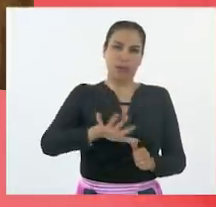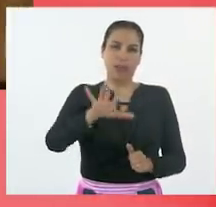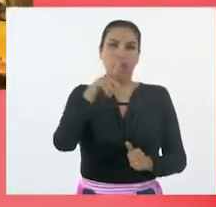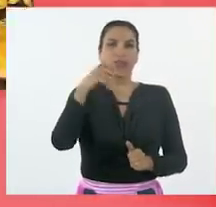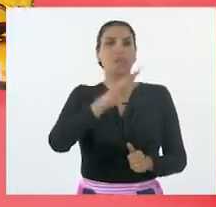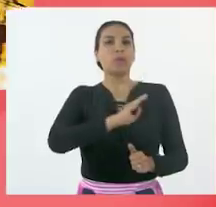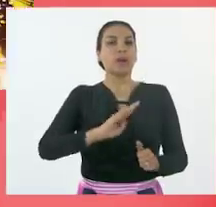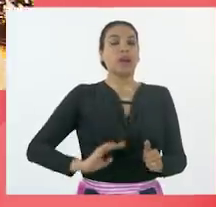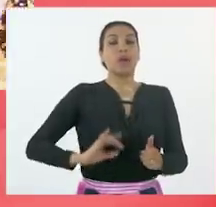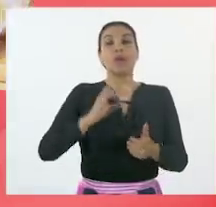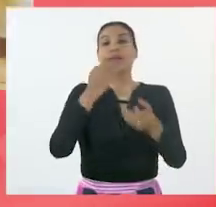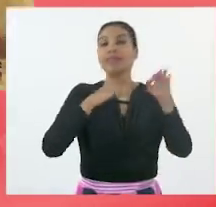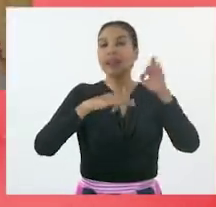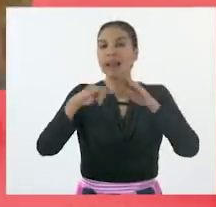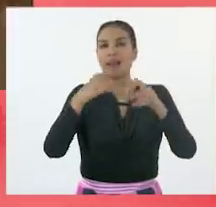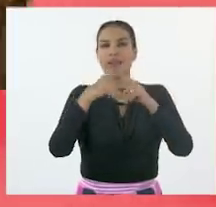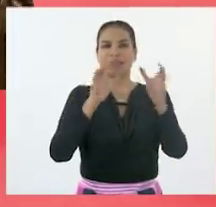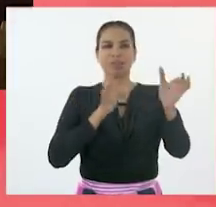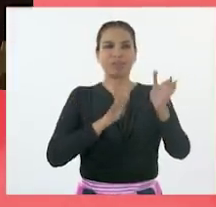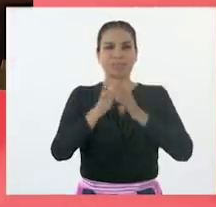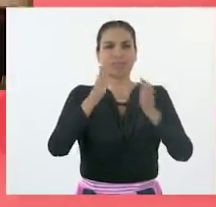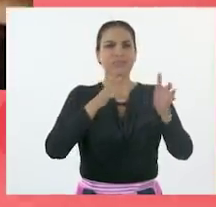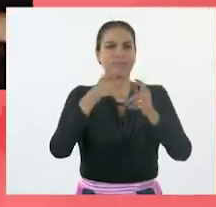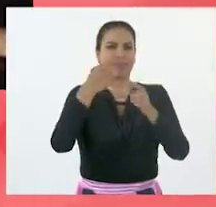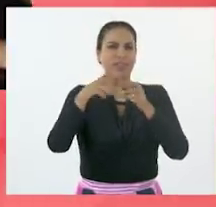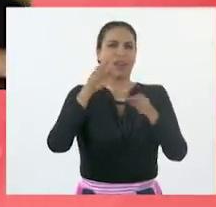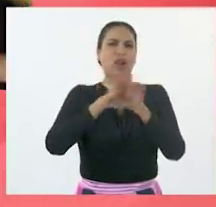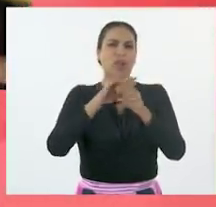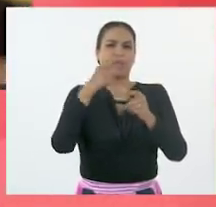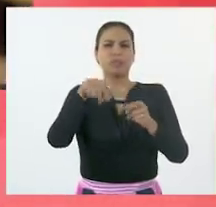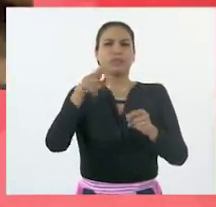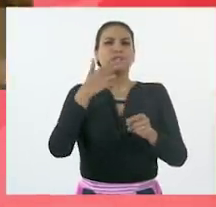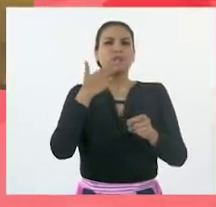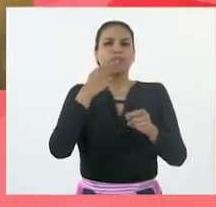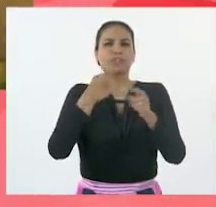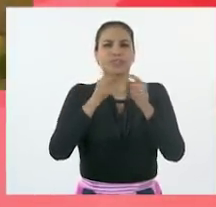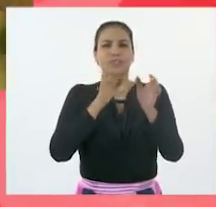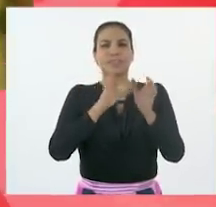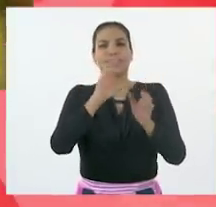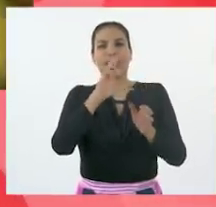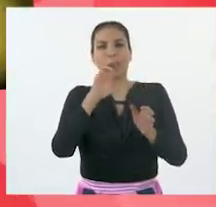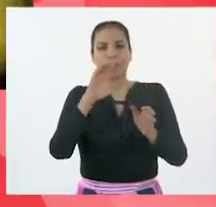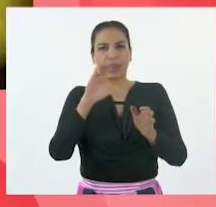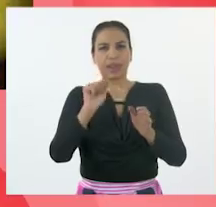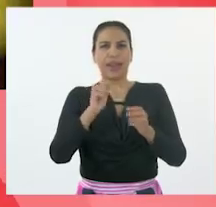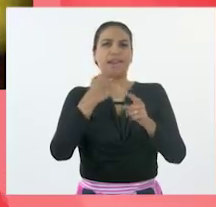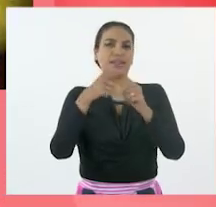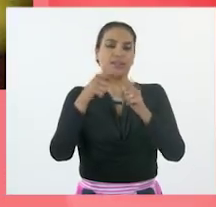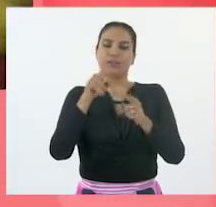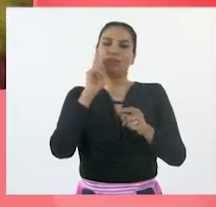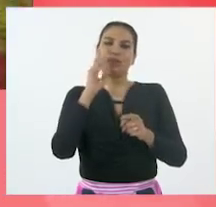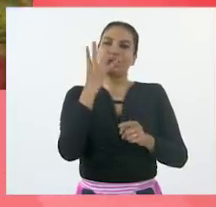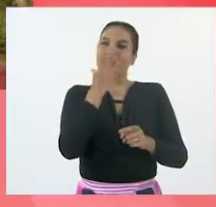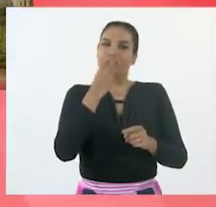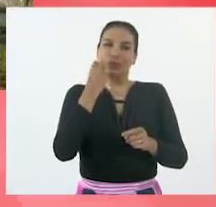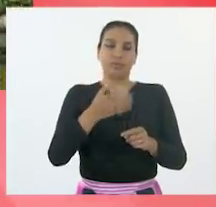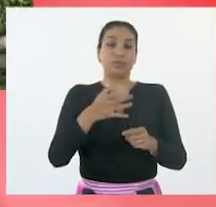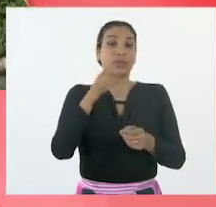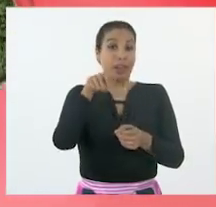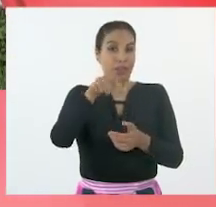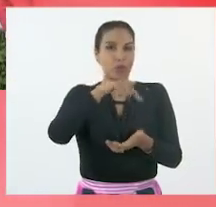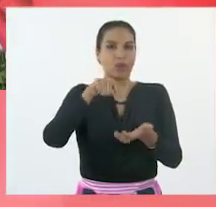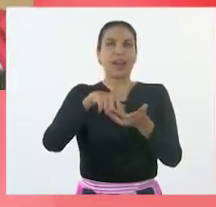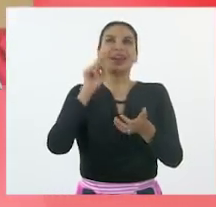un municipio donde los trabajos de alfarería, las piezas y utensilios de cerámica son inigualables. Aquí de verdad